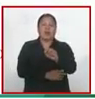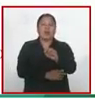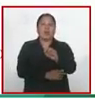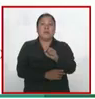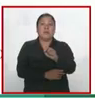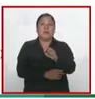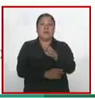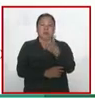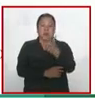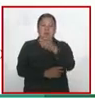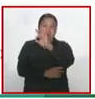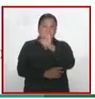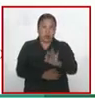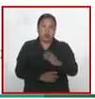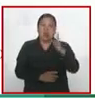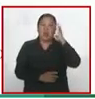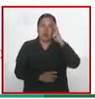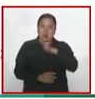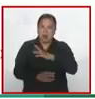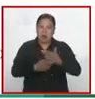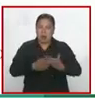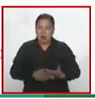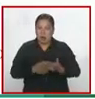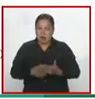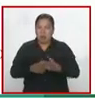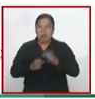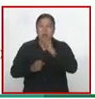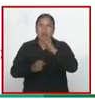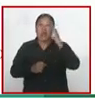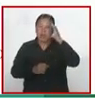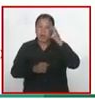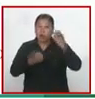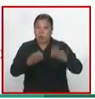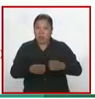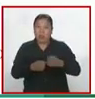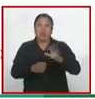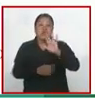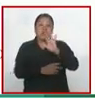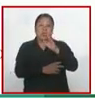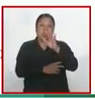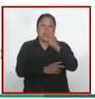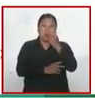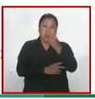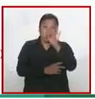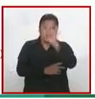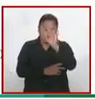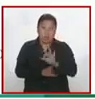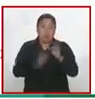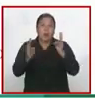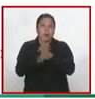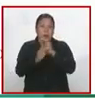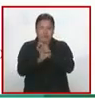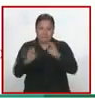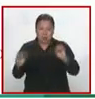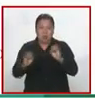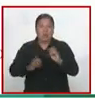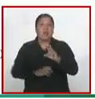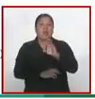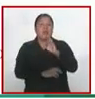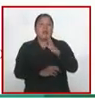45.8 por ciento de porcentaje de camas ocupadas sin ventilador 52% y con ventilador